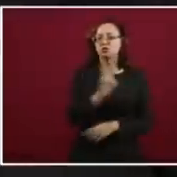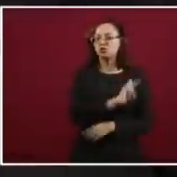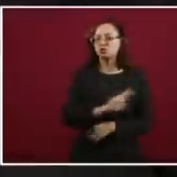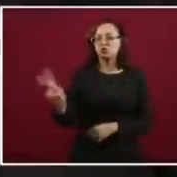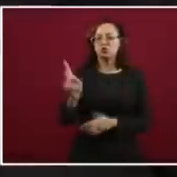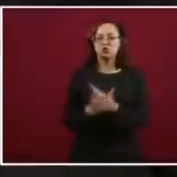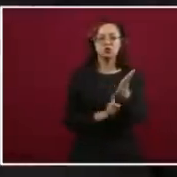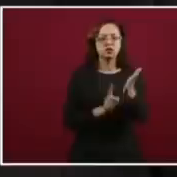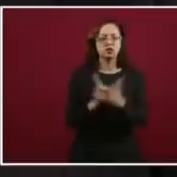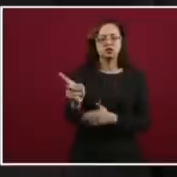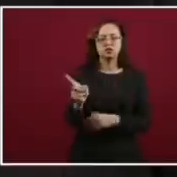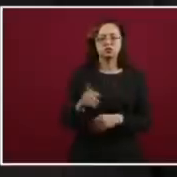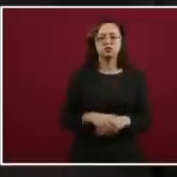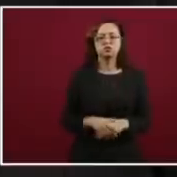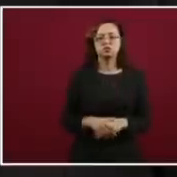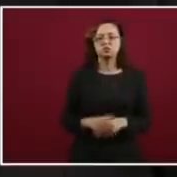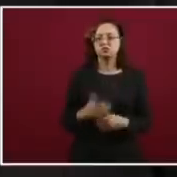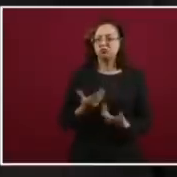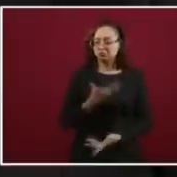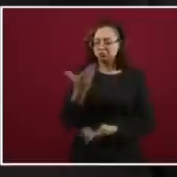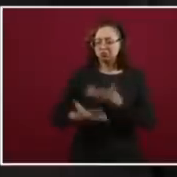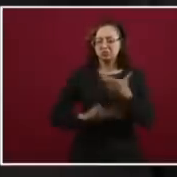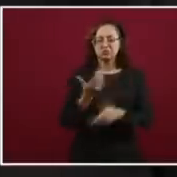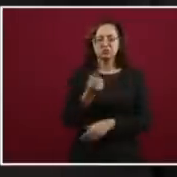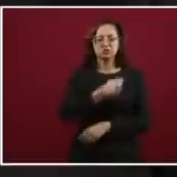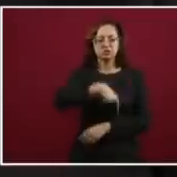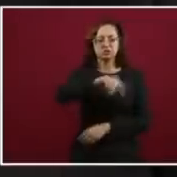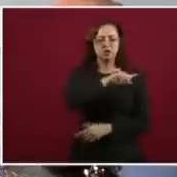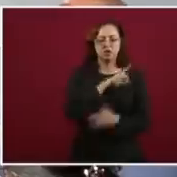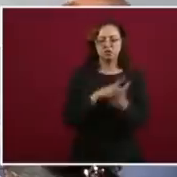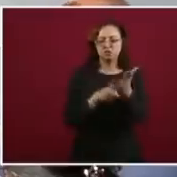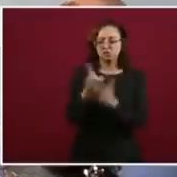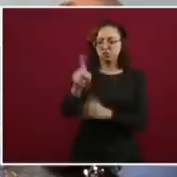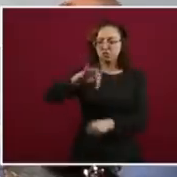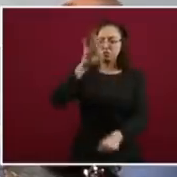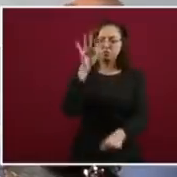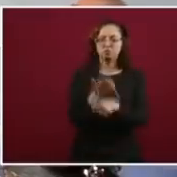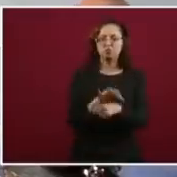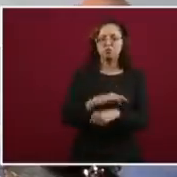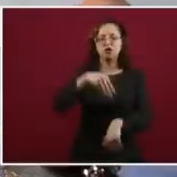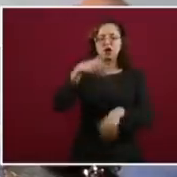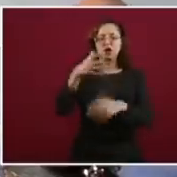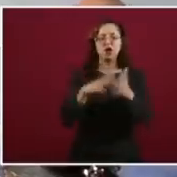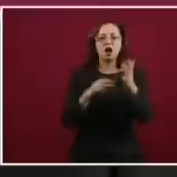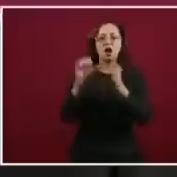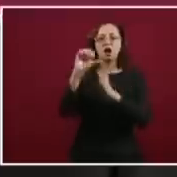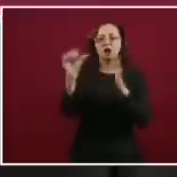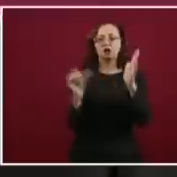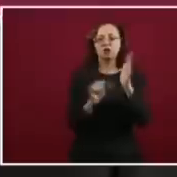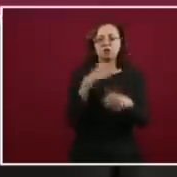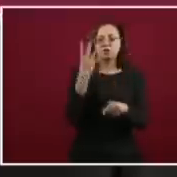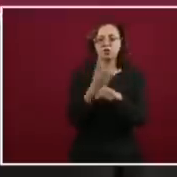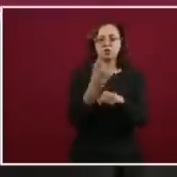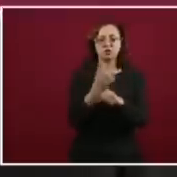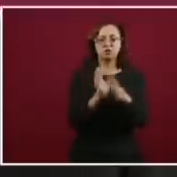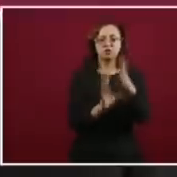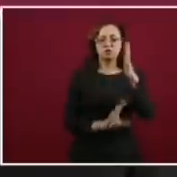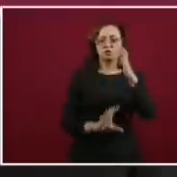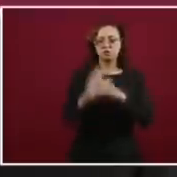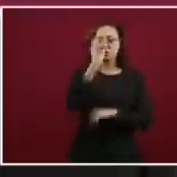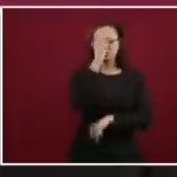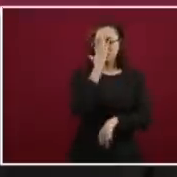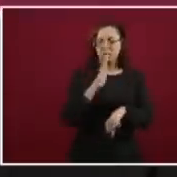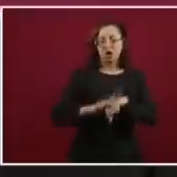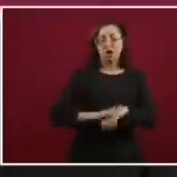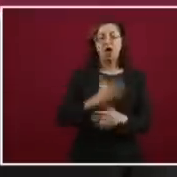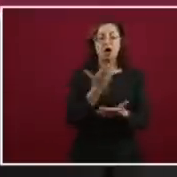derecho universal el derecho a la salud que está consagrado en el artículo cuarto pero en la letra muerta ahora se aprueba